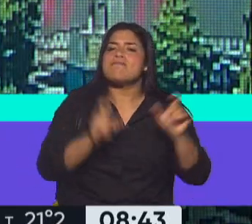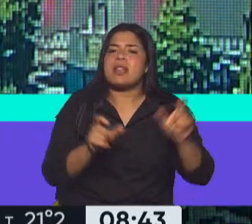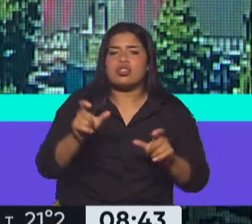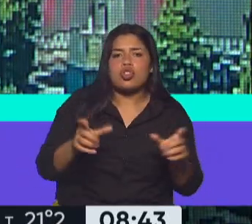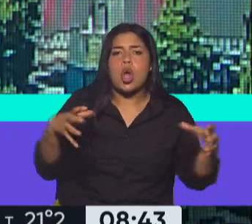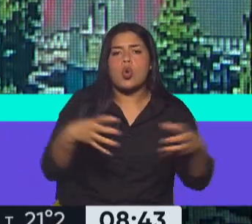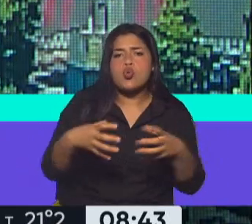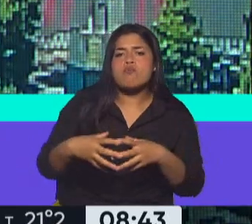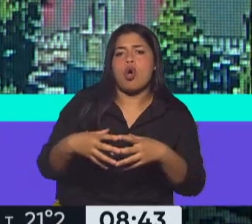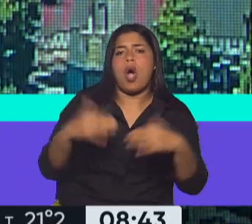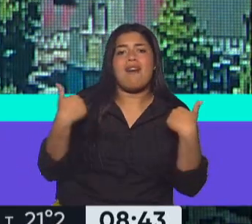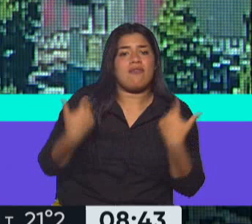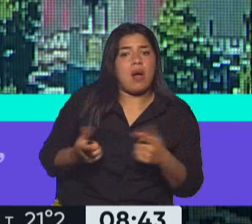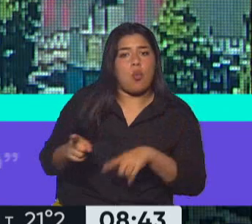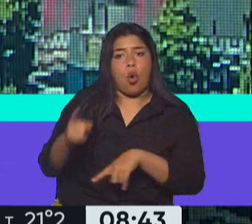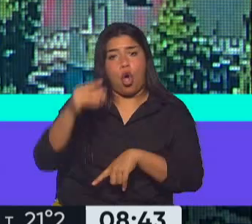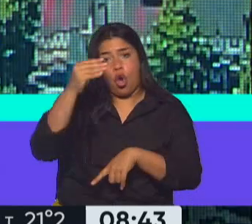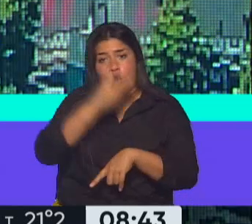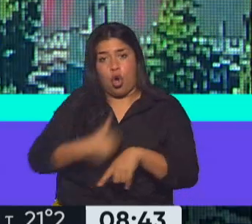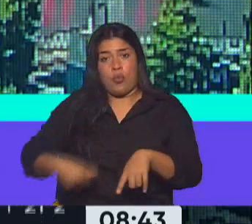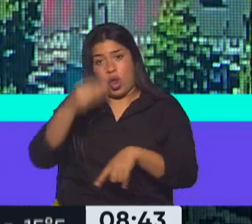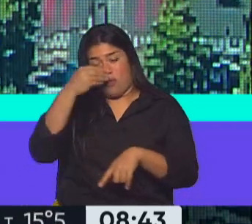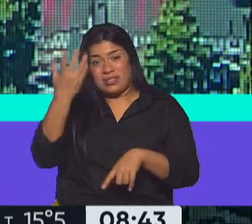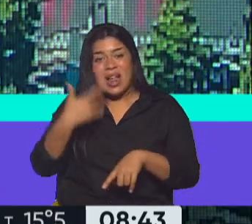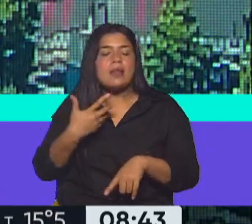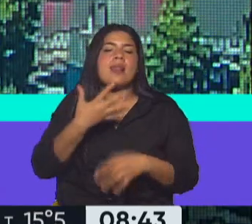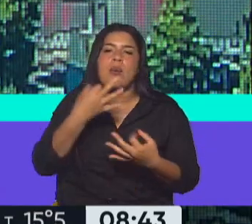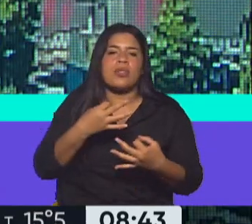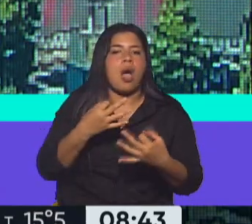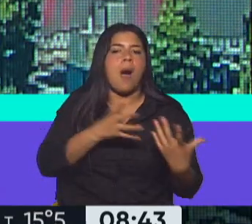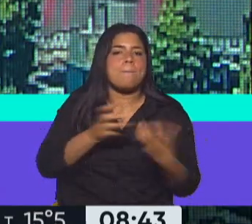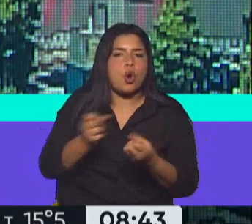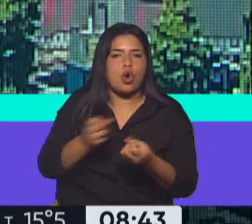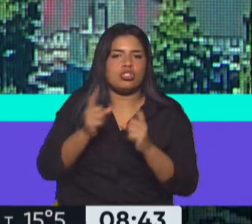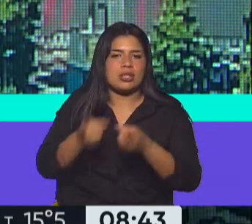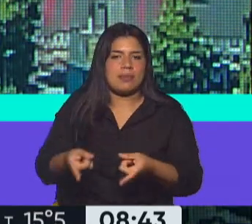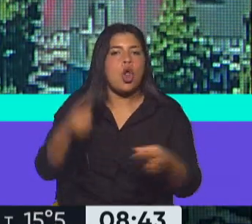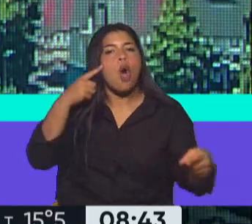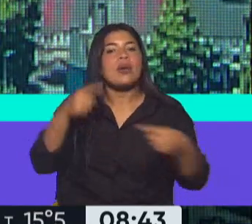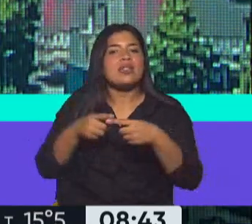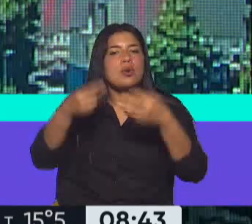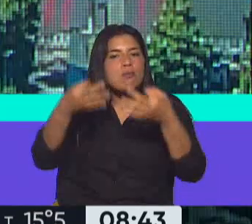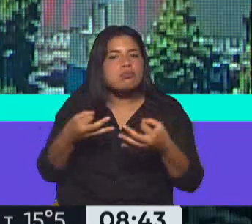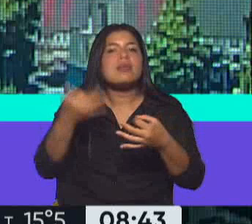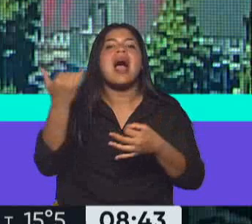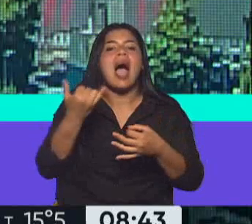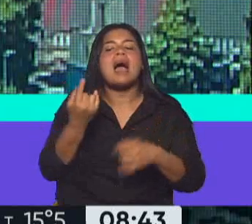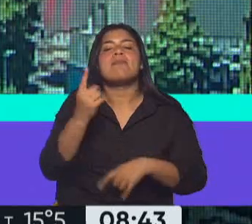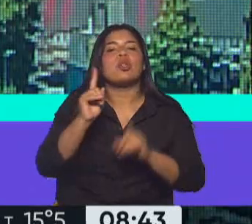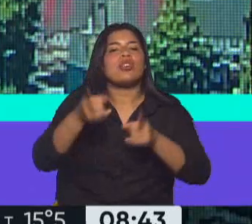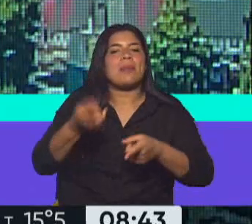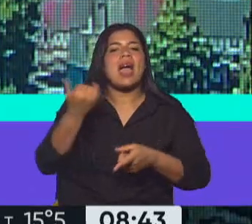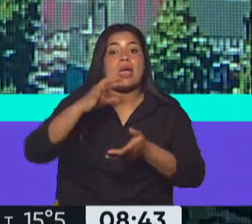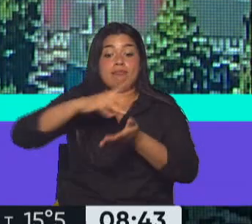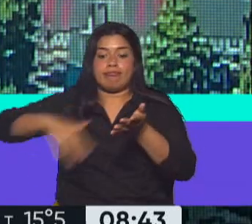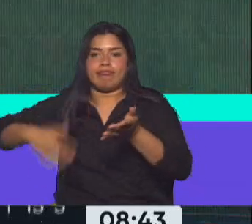detrás precisamente de esta idea que ya se venía sosteniendo, pero que ahora tiene un basamento técnico, que es precisamente el informe del Fondo